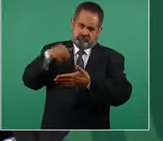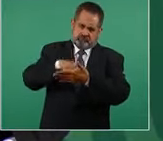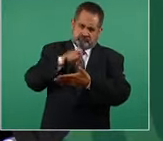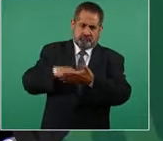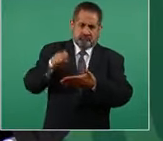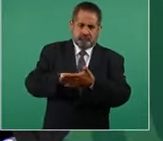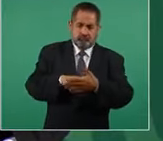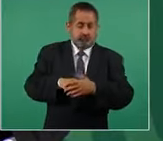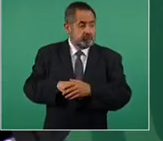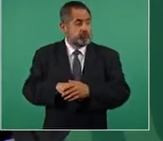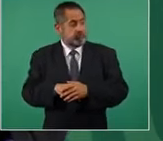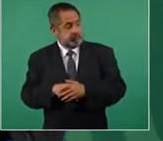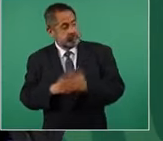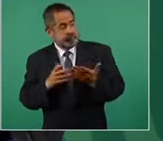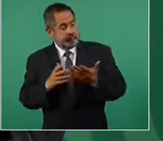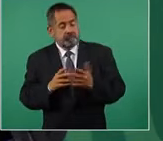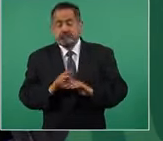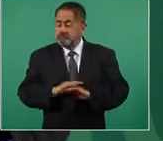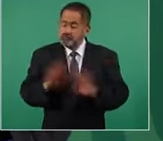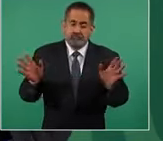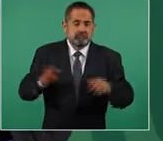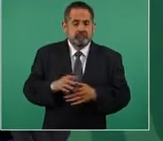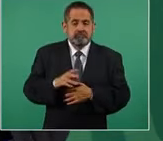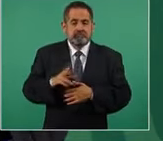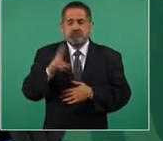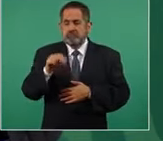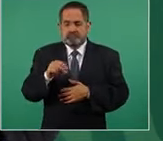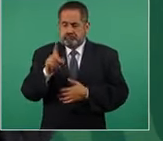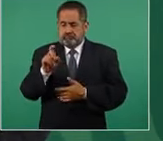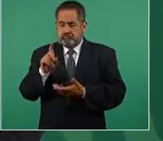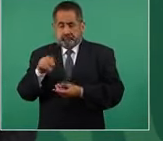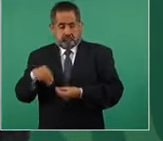agua para